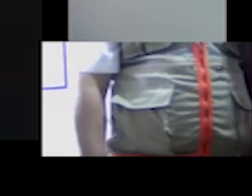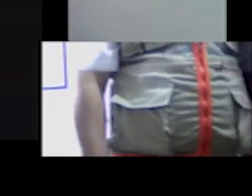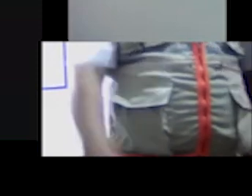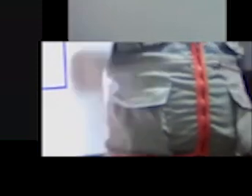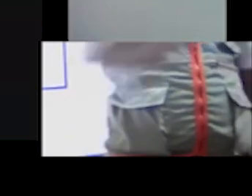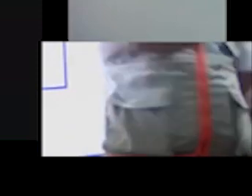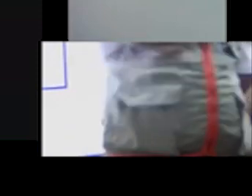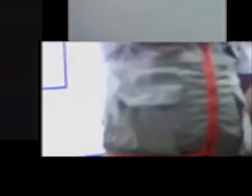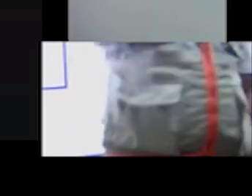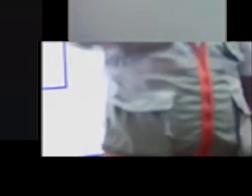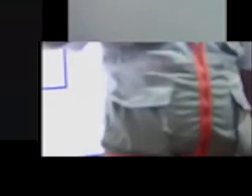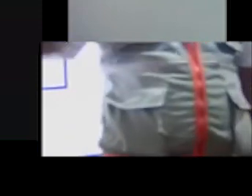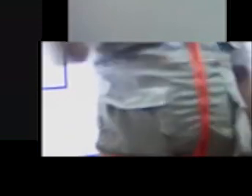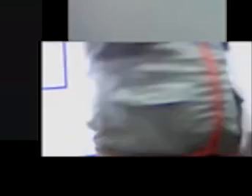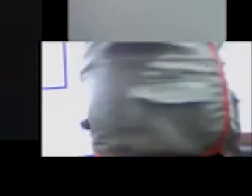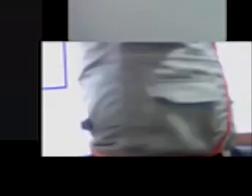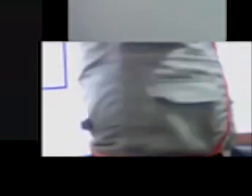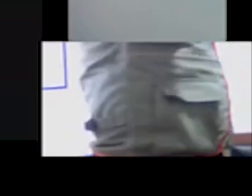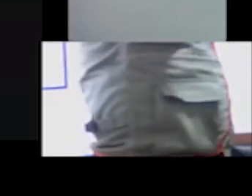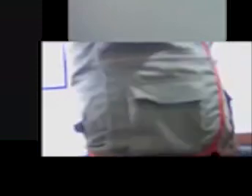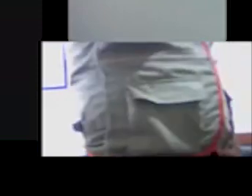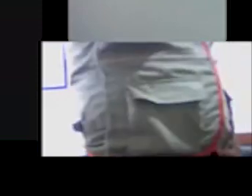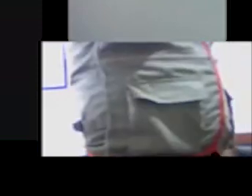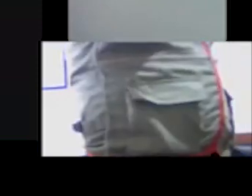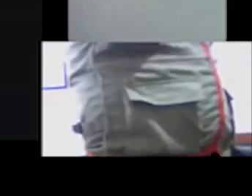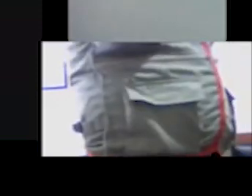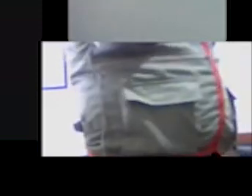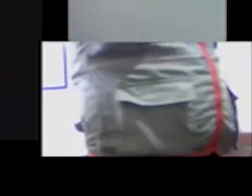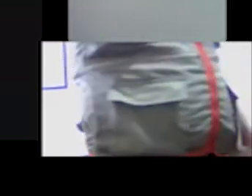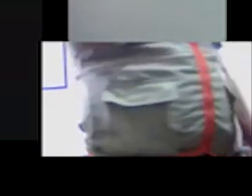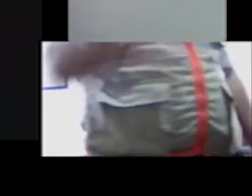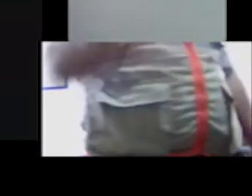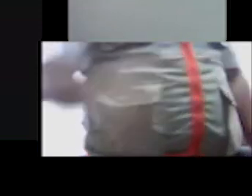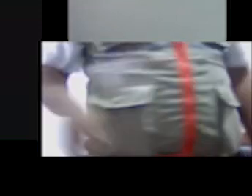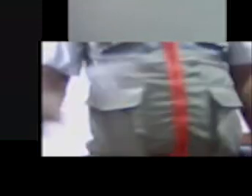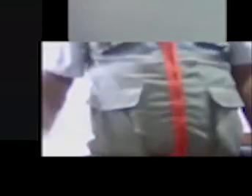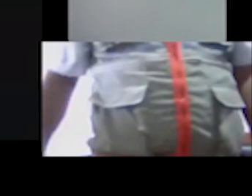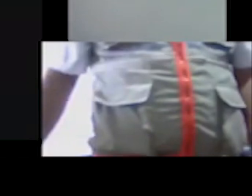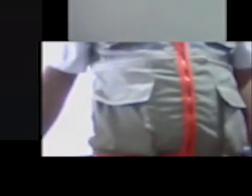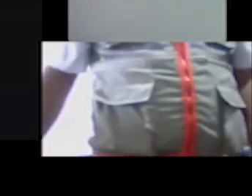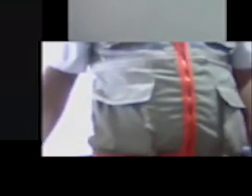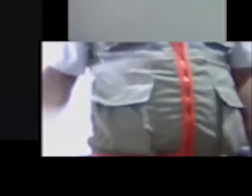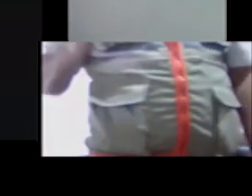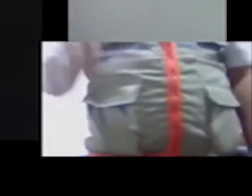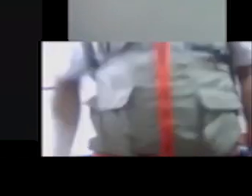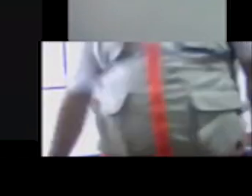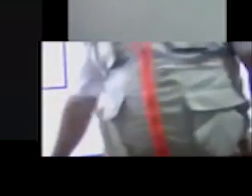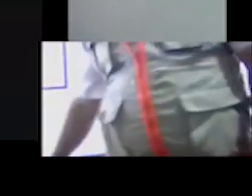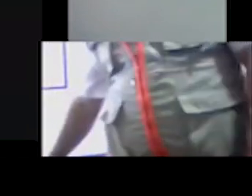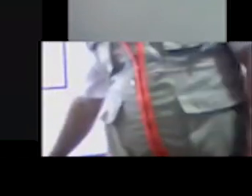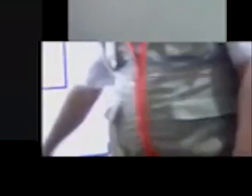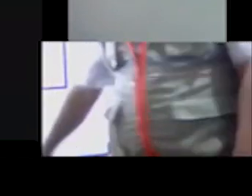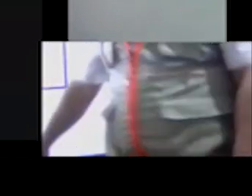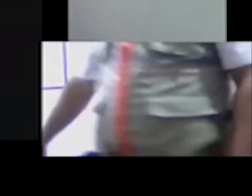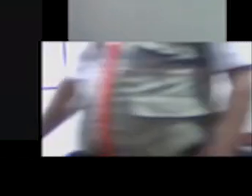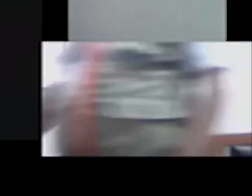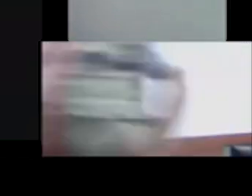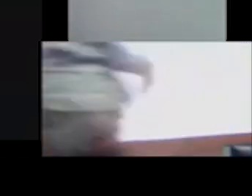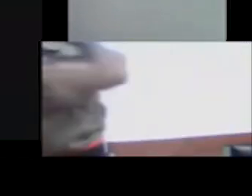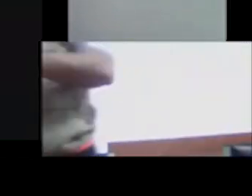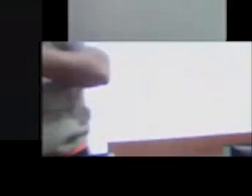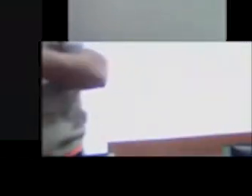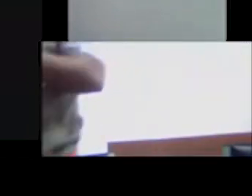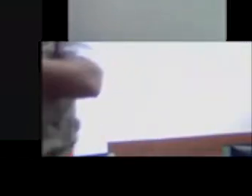Entonces, esto es lo que quería que ustedes evalúen y que no estemos en esta situación de